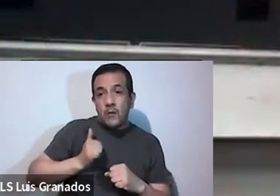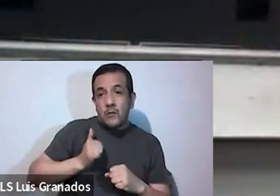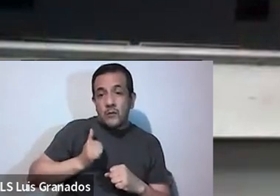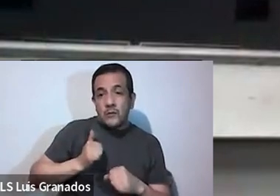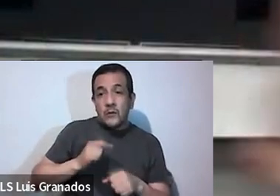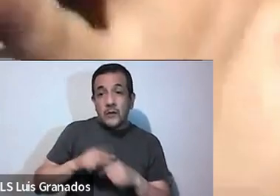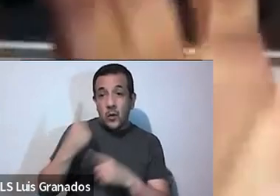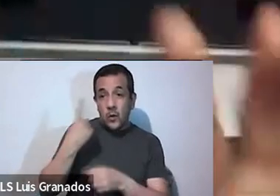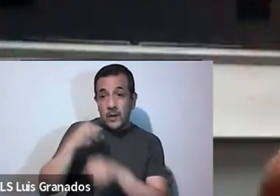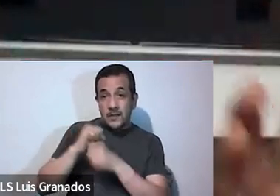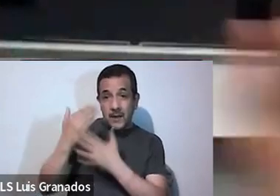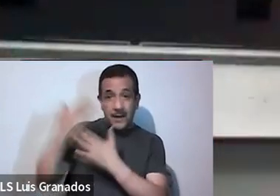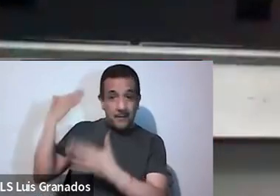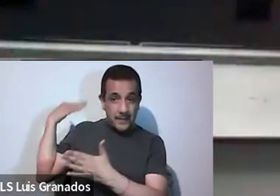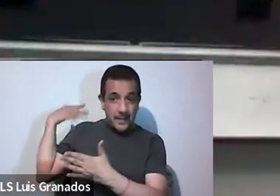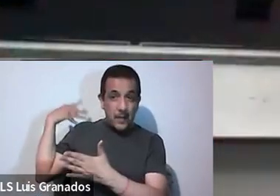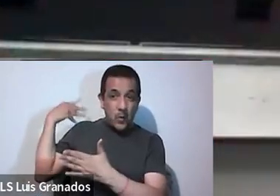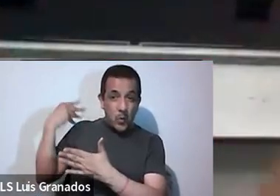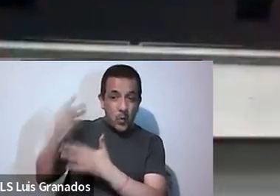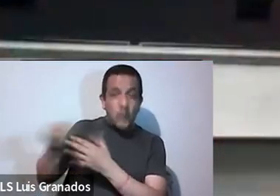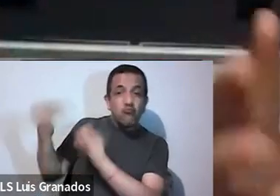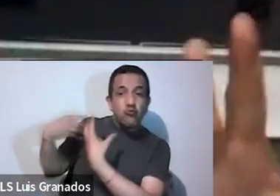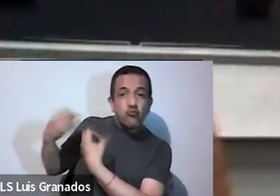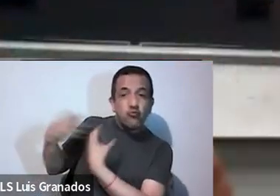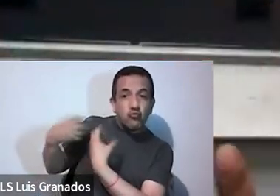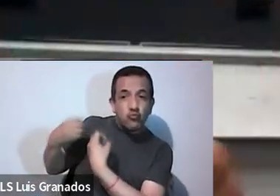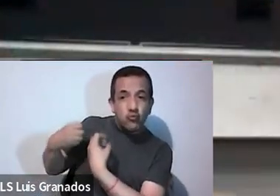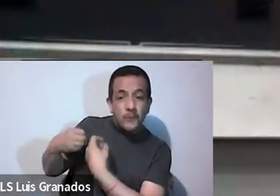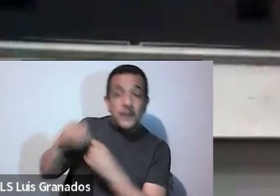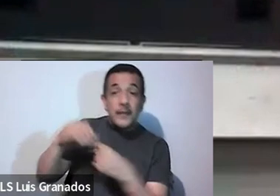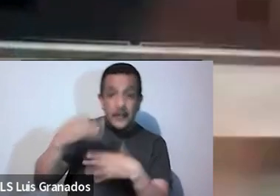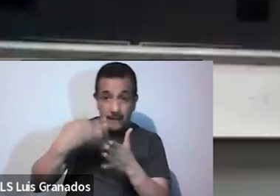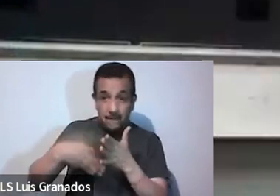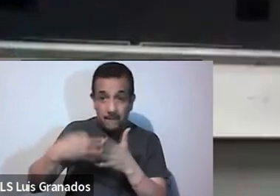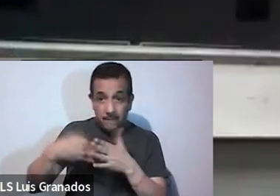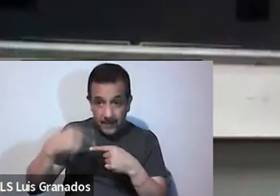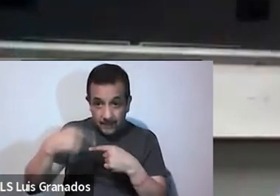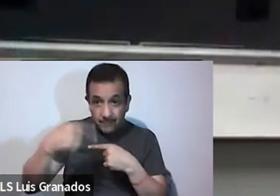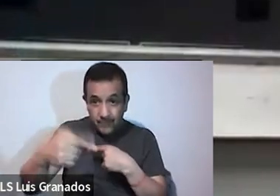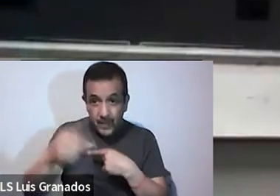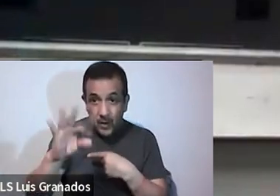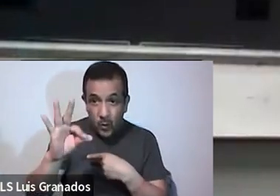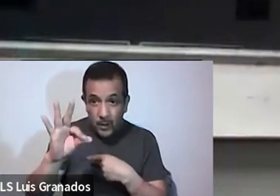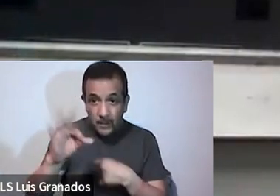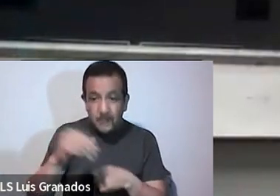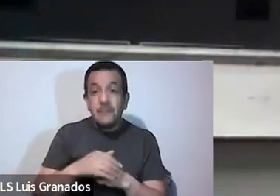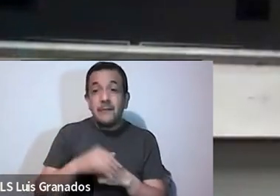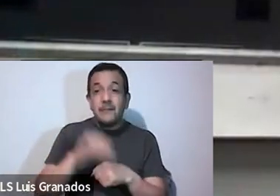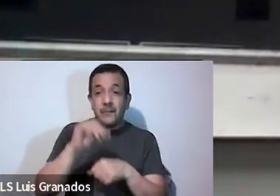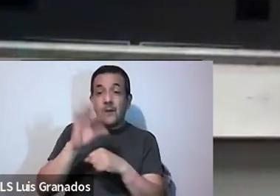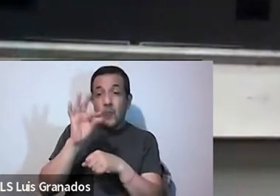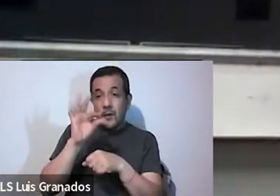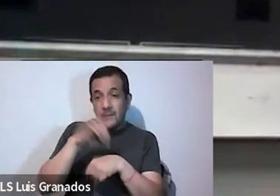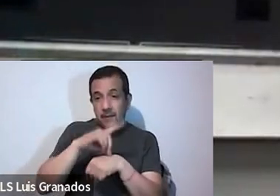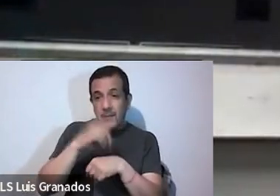en la semana y lo que falta de la cuaresma para hacer un giro. No ser piedras de tropiezo